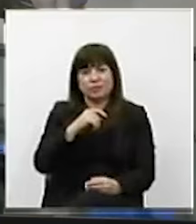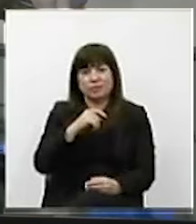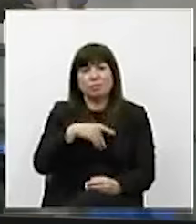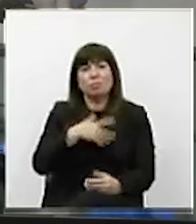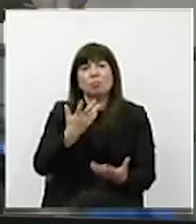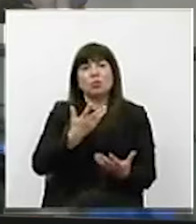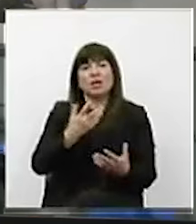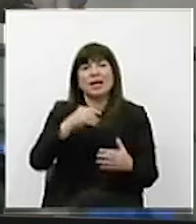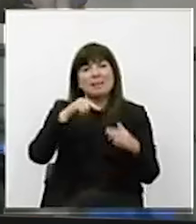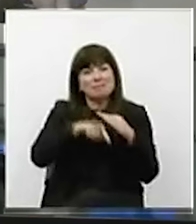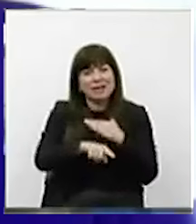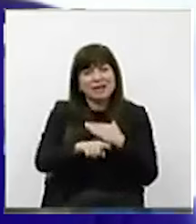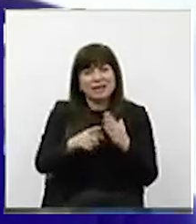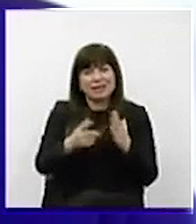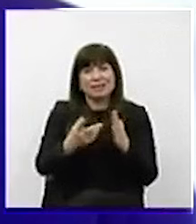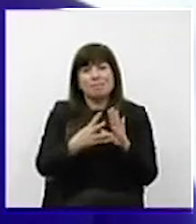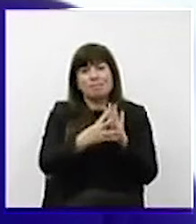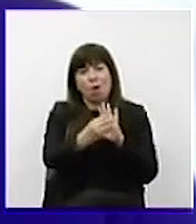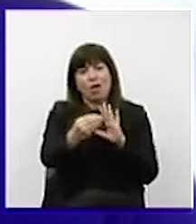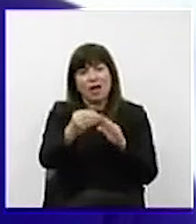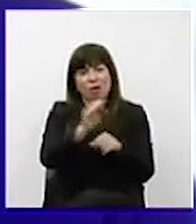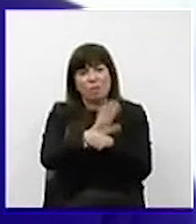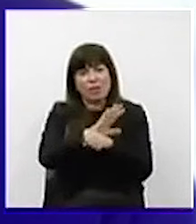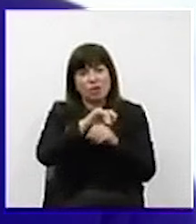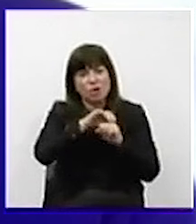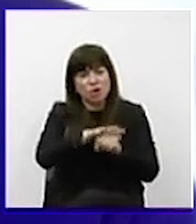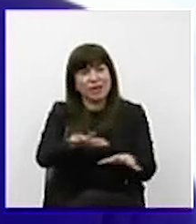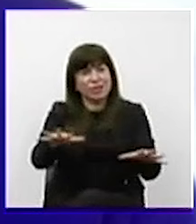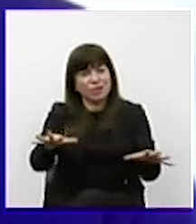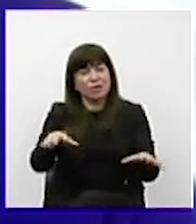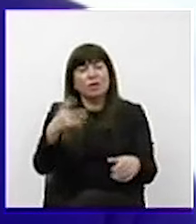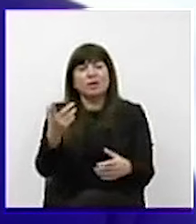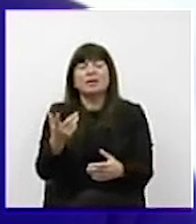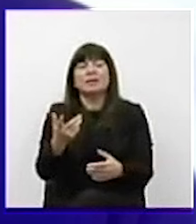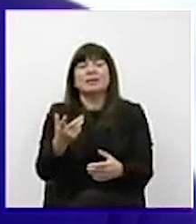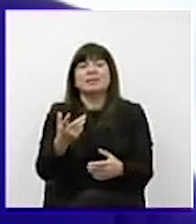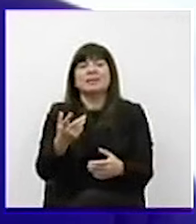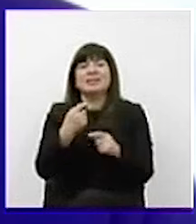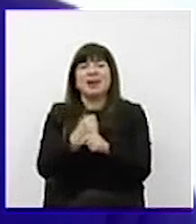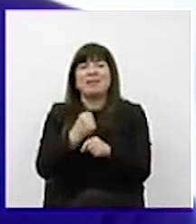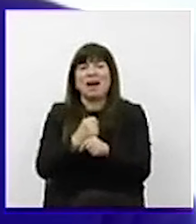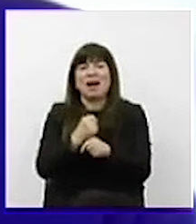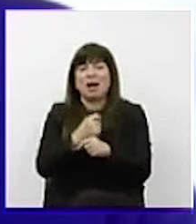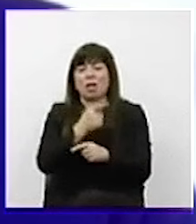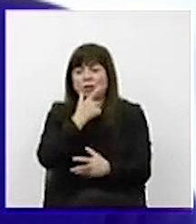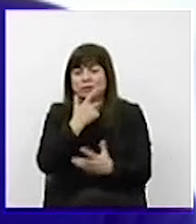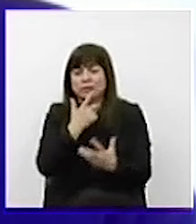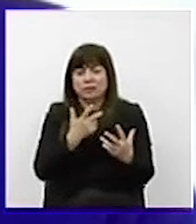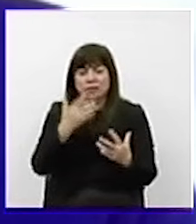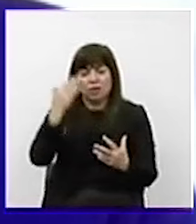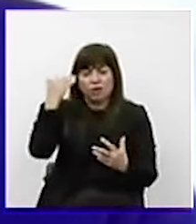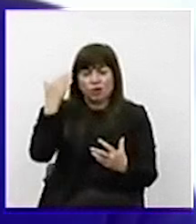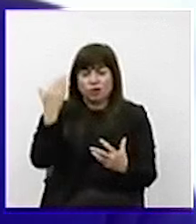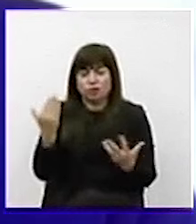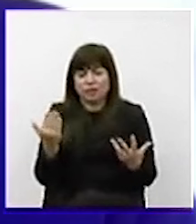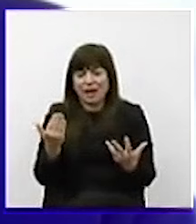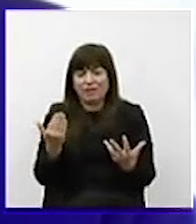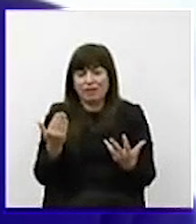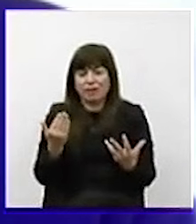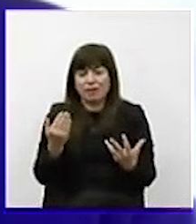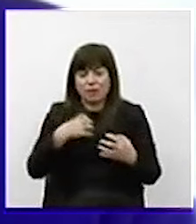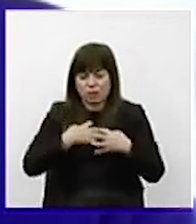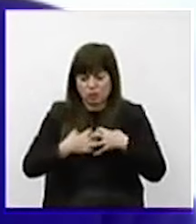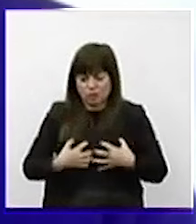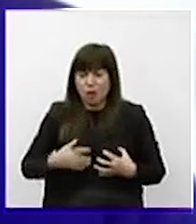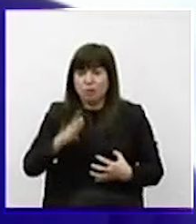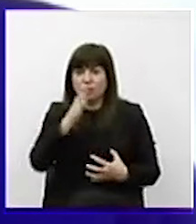sí me he metido en los modelos epidemiológicos. El gran problema es que tú no, trabajas con incertidumbre porque tú no sabes, producto de los